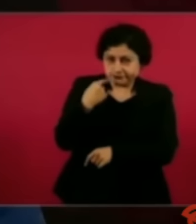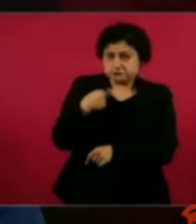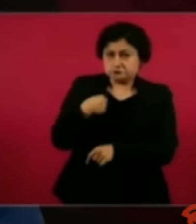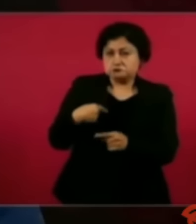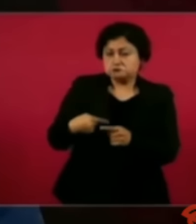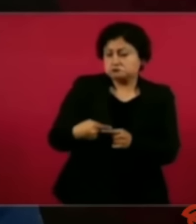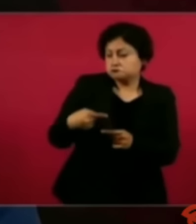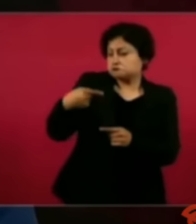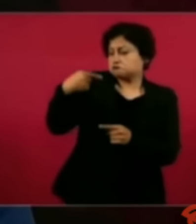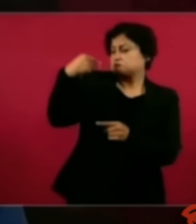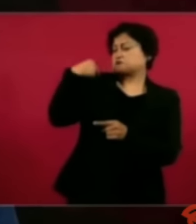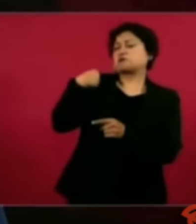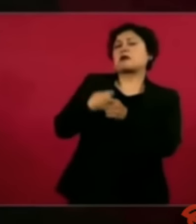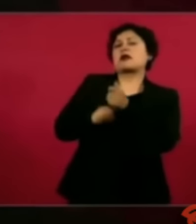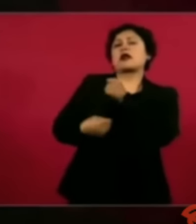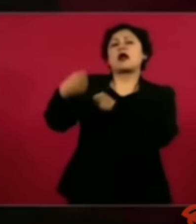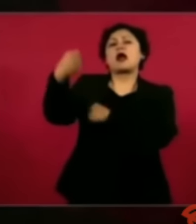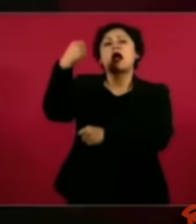y